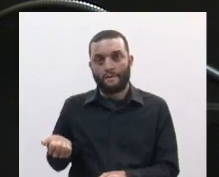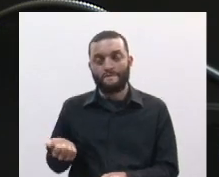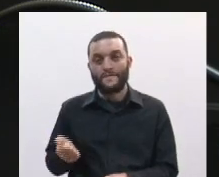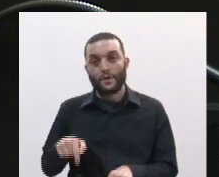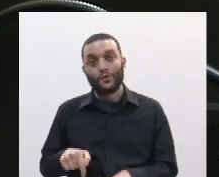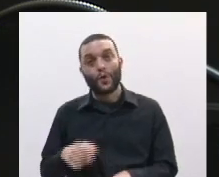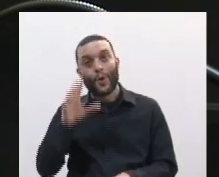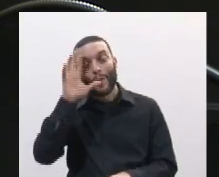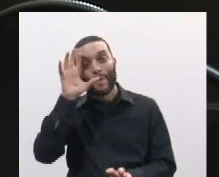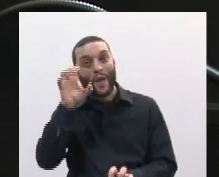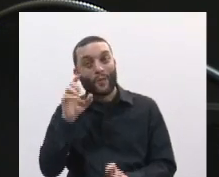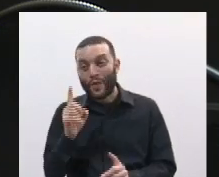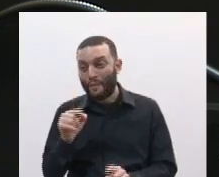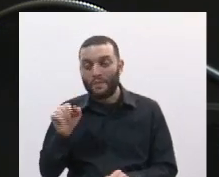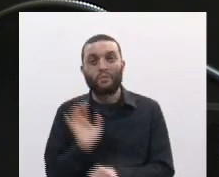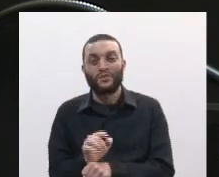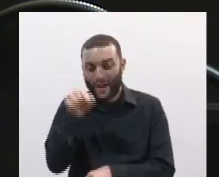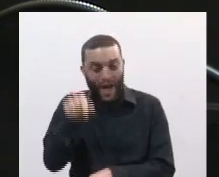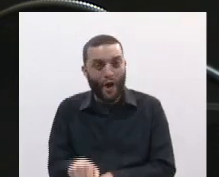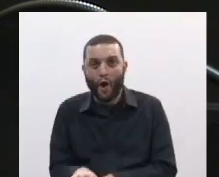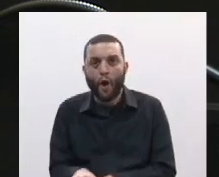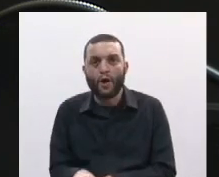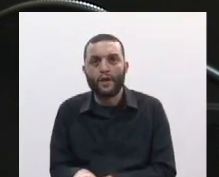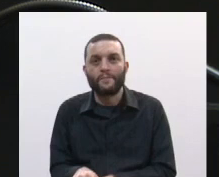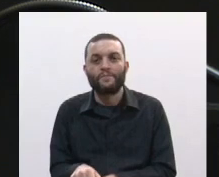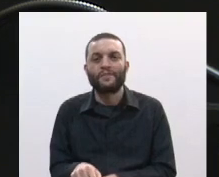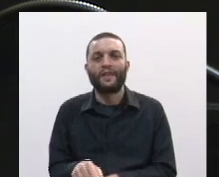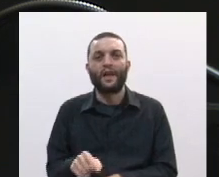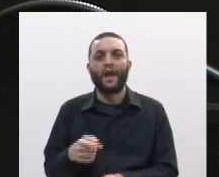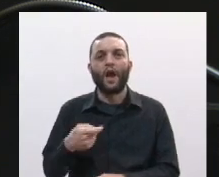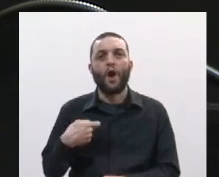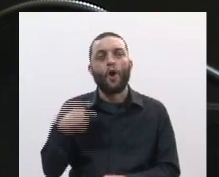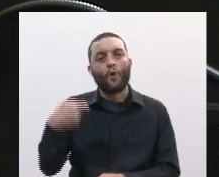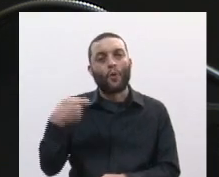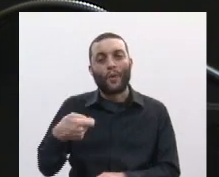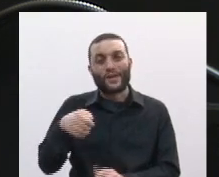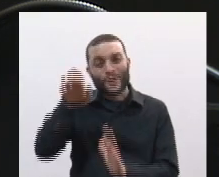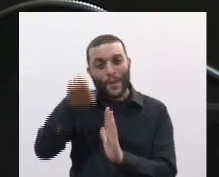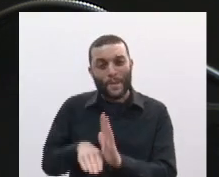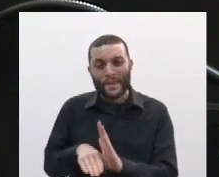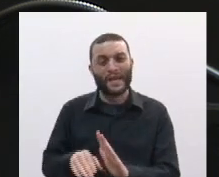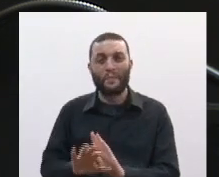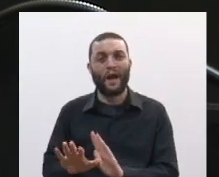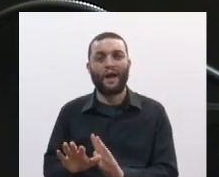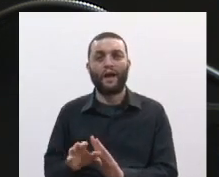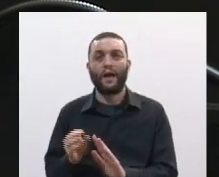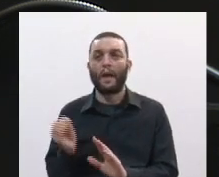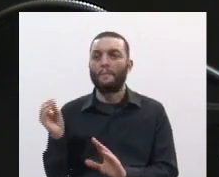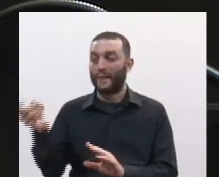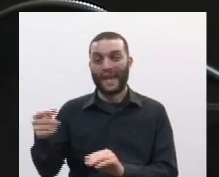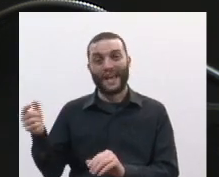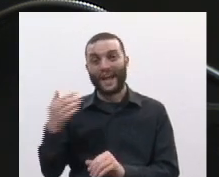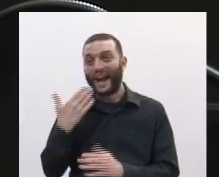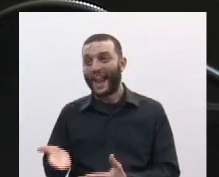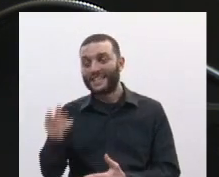de 20 pesos en la jubilación mínima. Estaba en 150 pesos y aumentó 20 pesos. Decía,